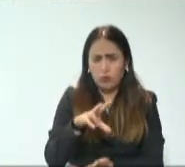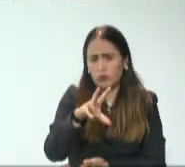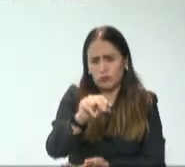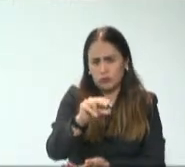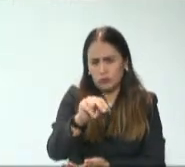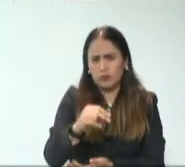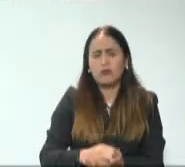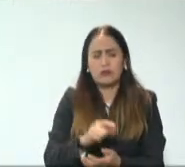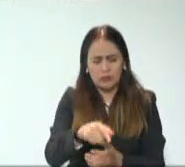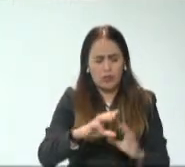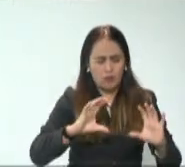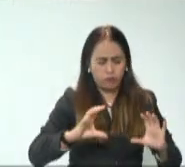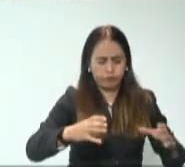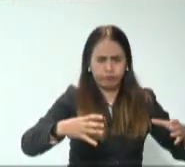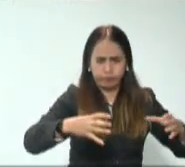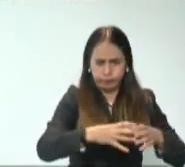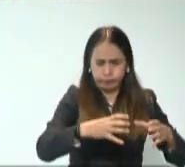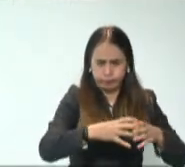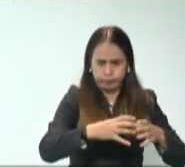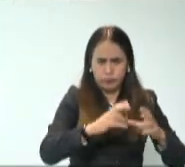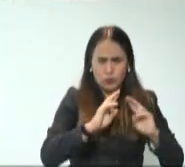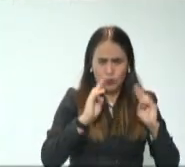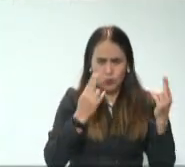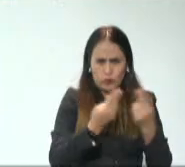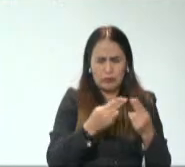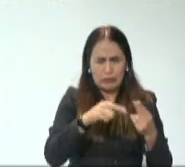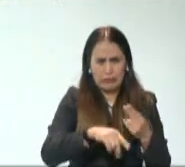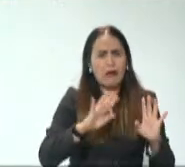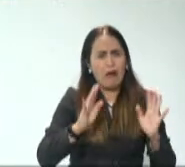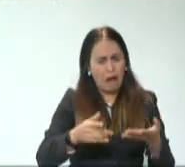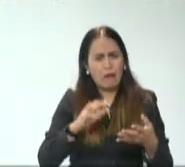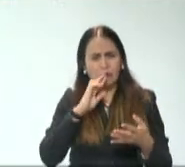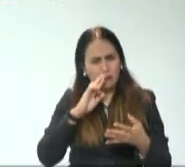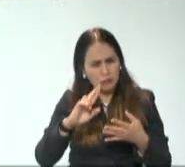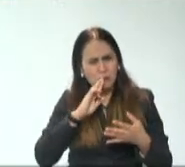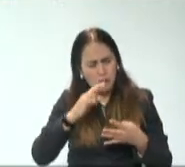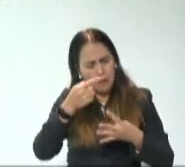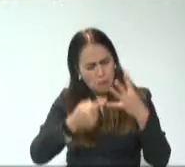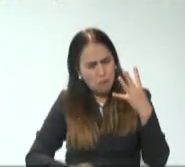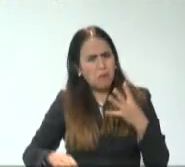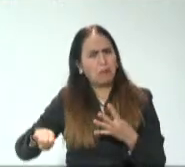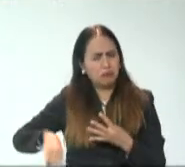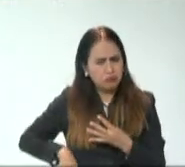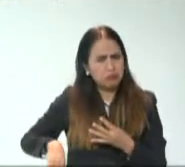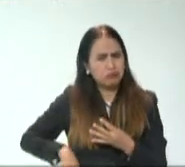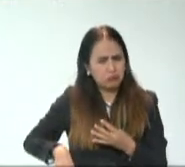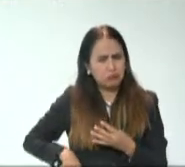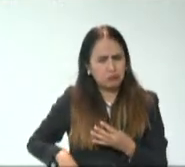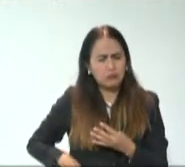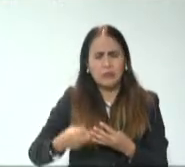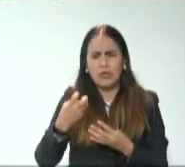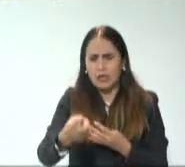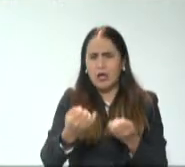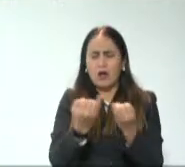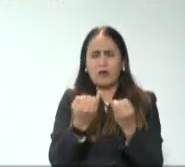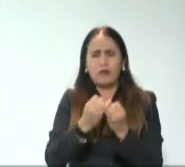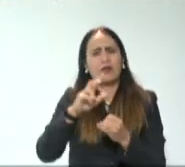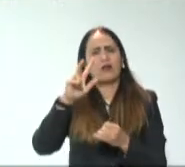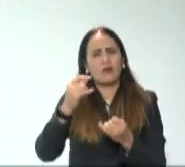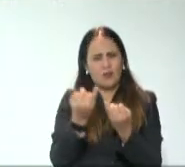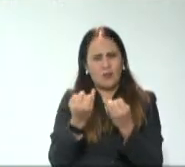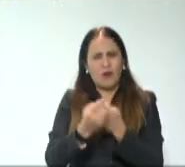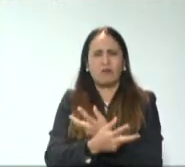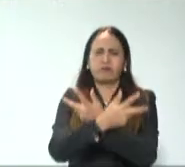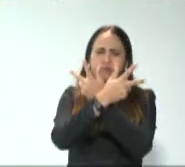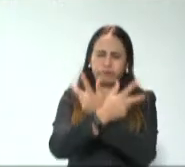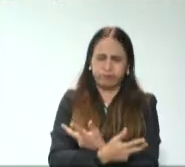ya esta unidad ha tenido varias eh resultados interesantes empezamos ya a hacer transmisiones en vivo de